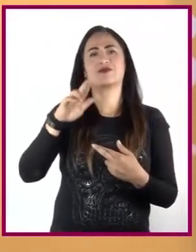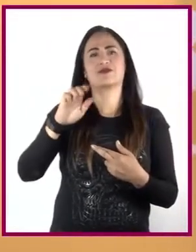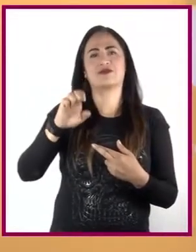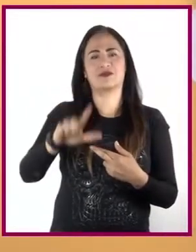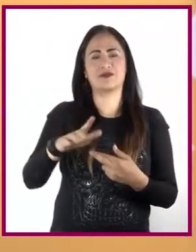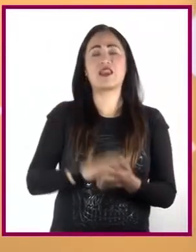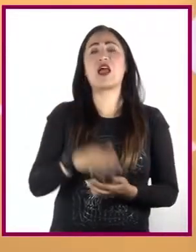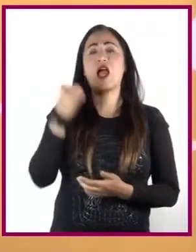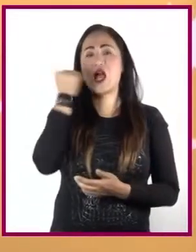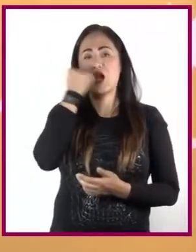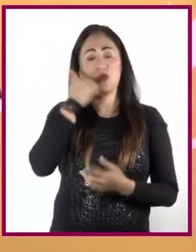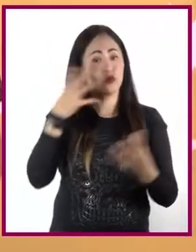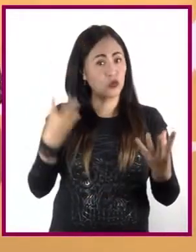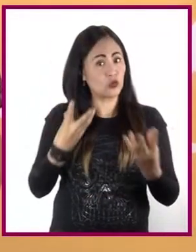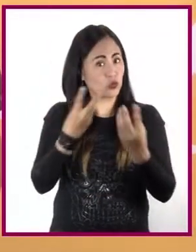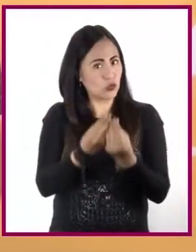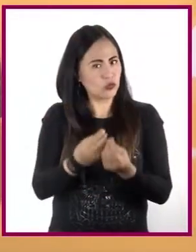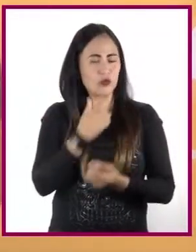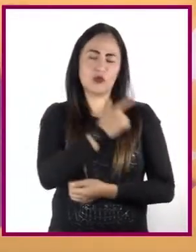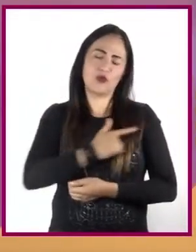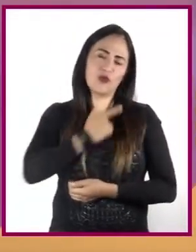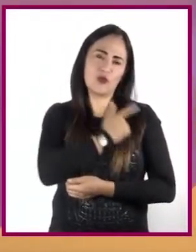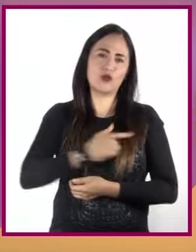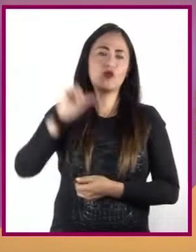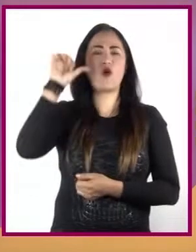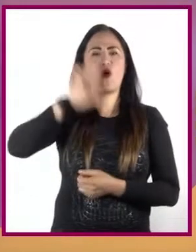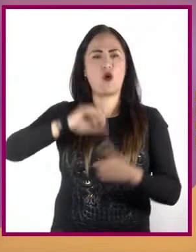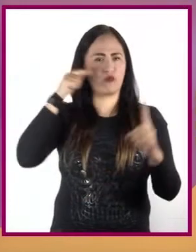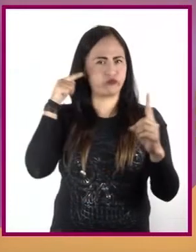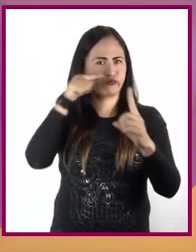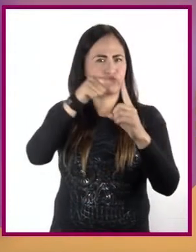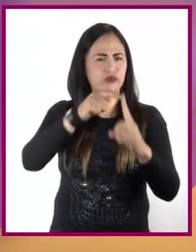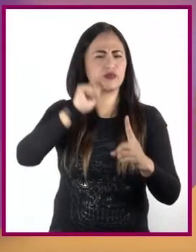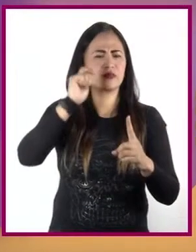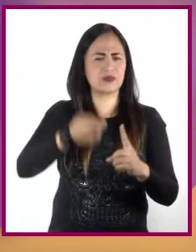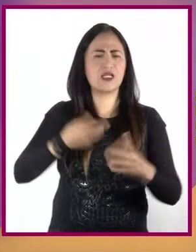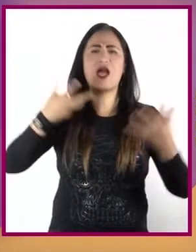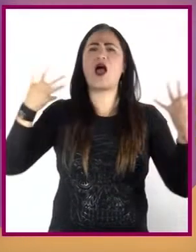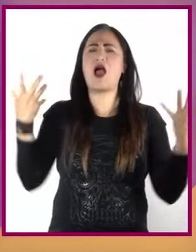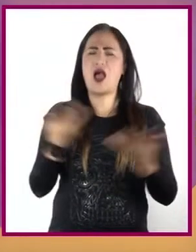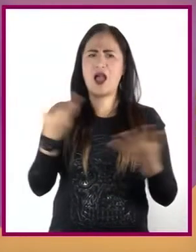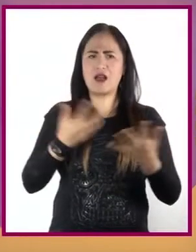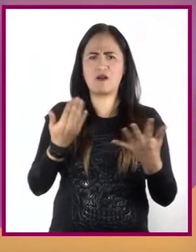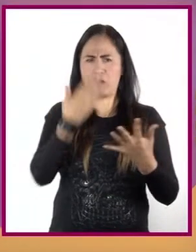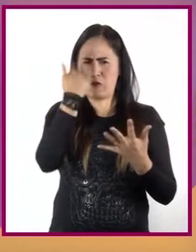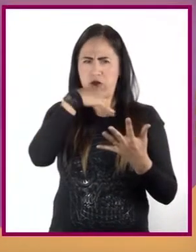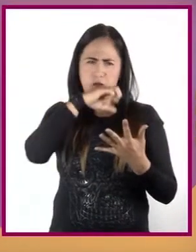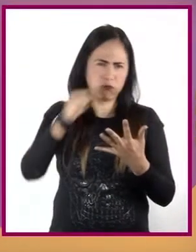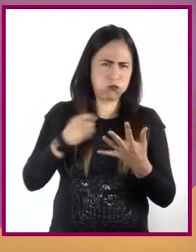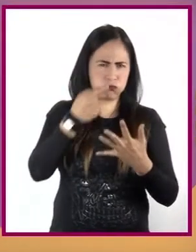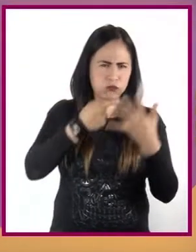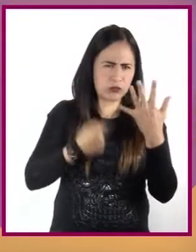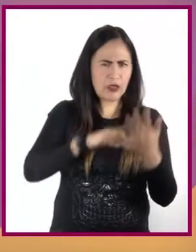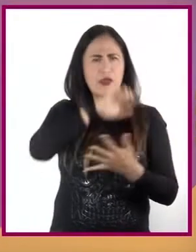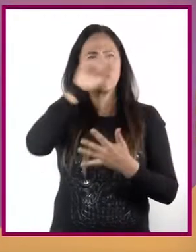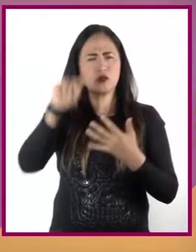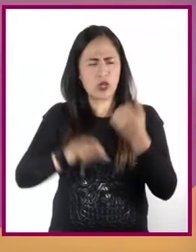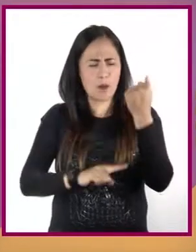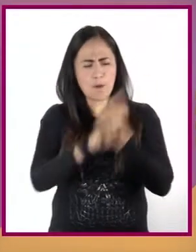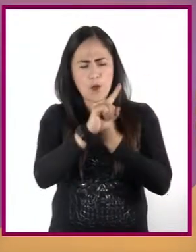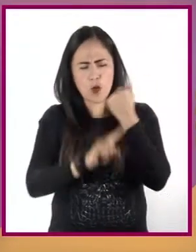y alumnos. En esta ocasión se sigue trabajando con el objetivo de desarrollar habilidades que les permitan plantear y resolver